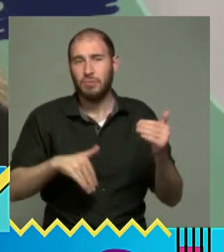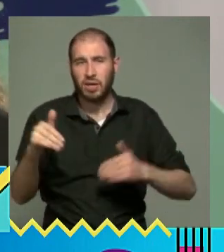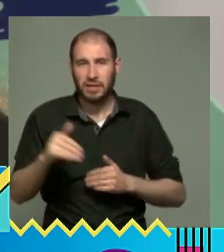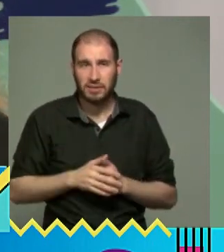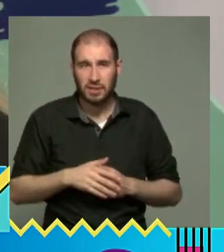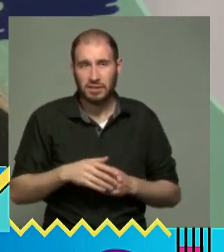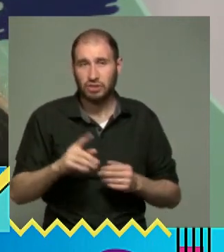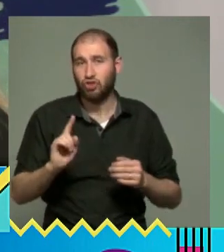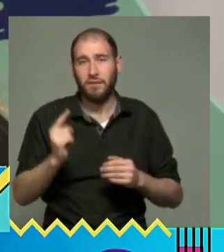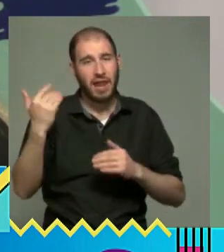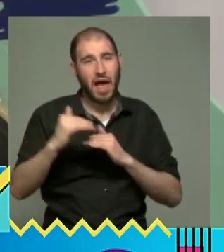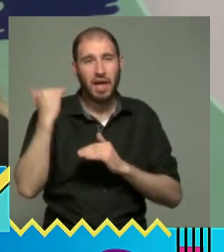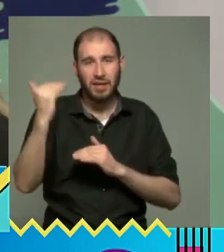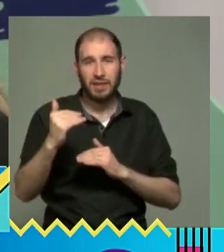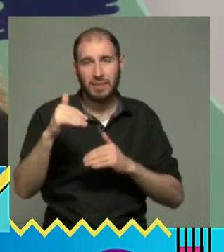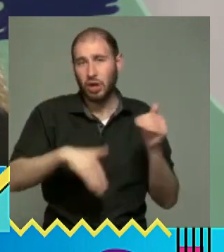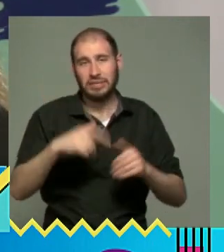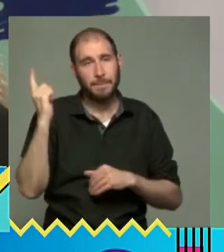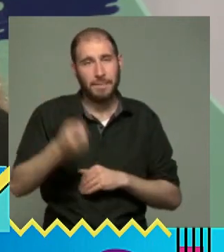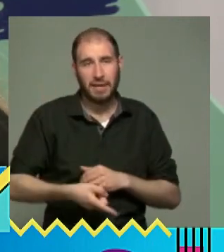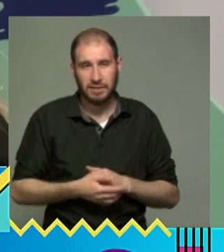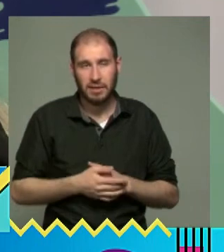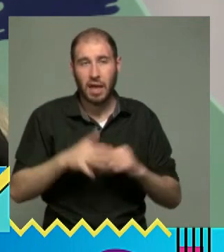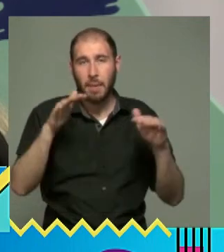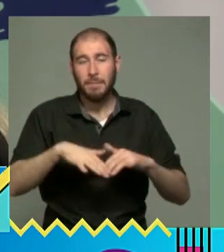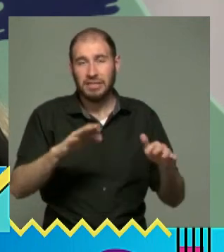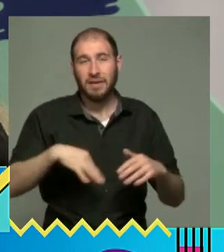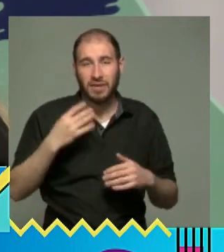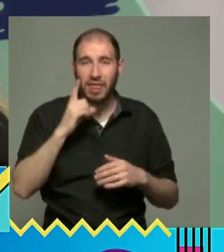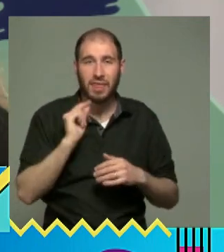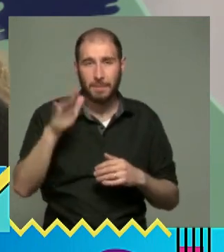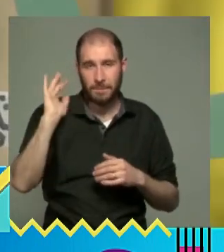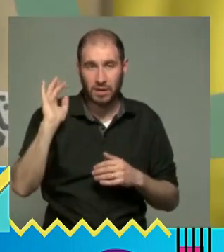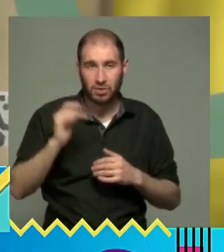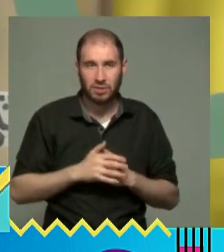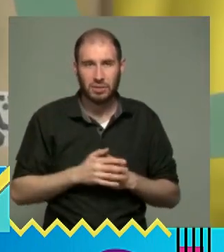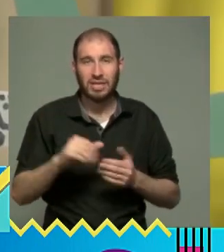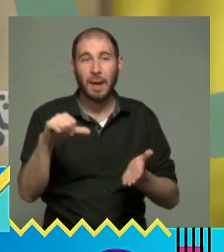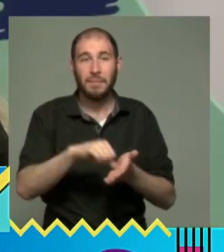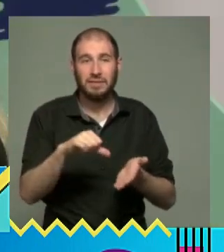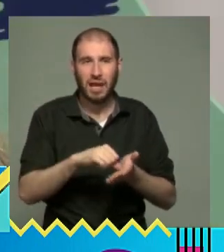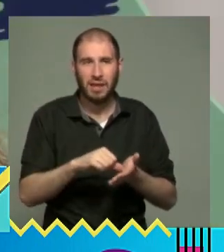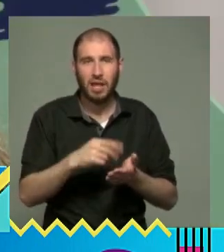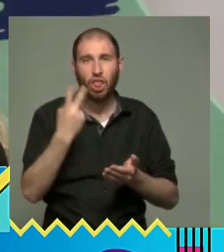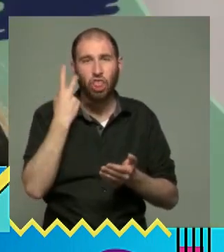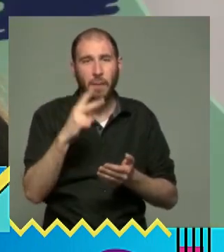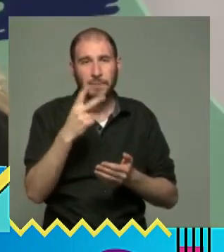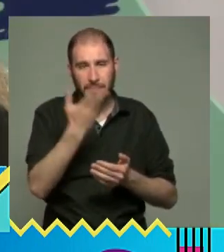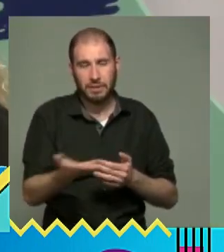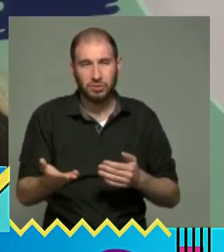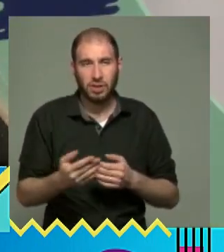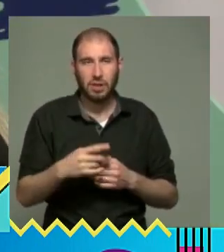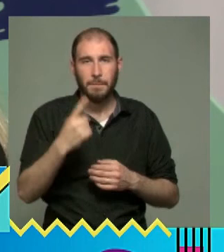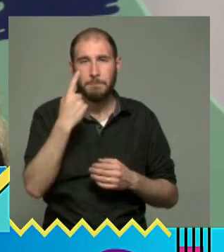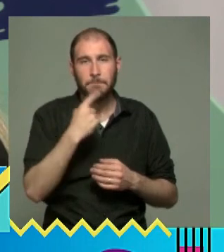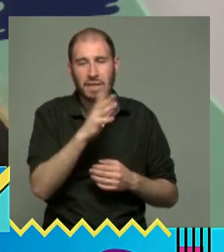es soberana, manda la democracia. La Marcha por la Vida del miércoles juntó en Capital más de 2.000 personas, más